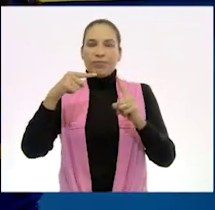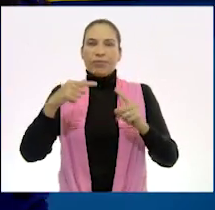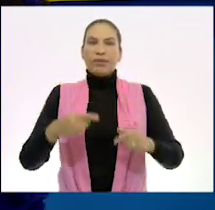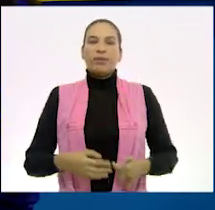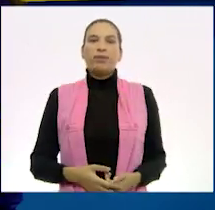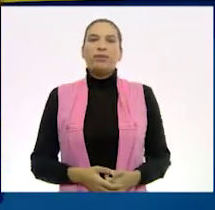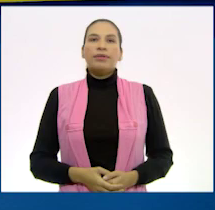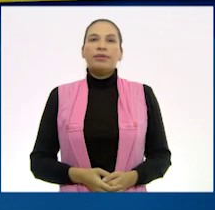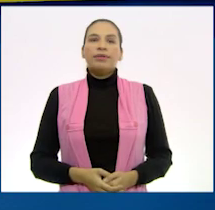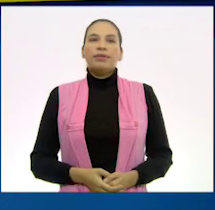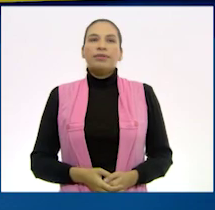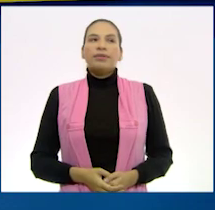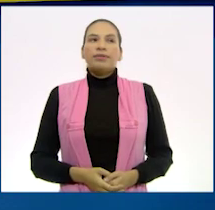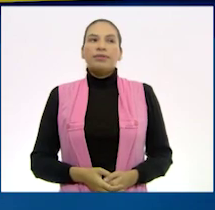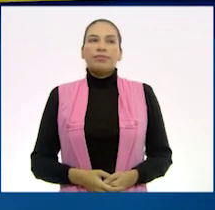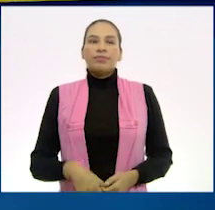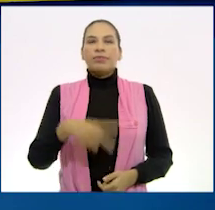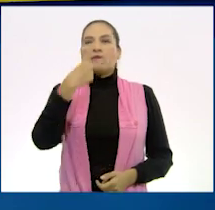en